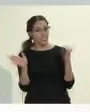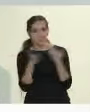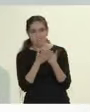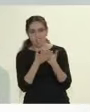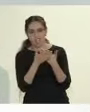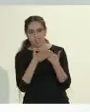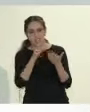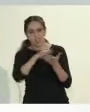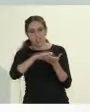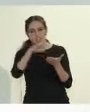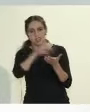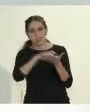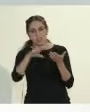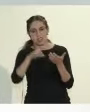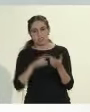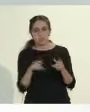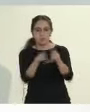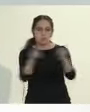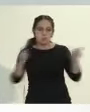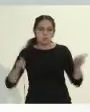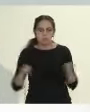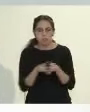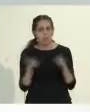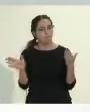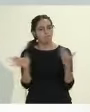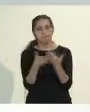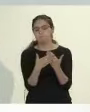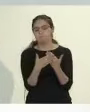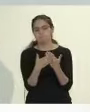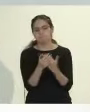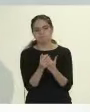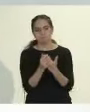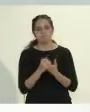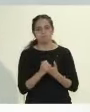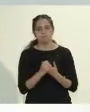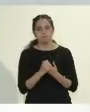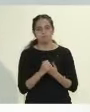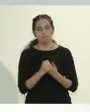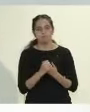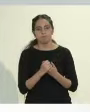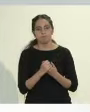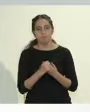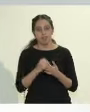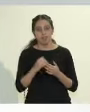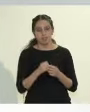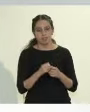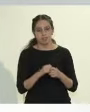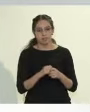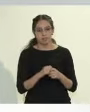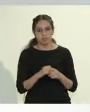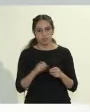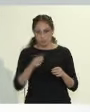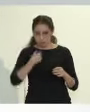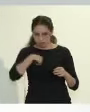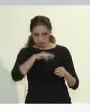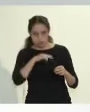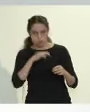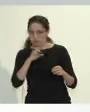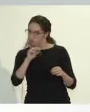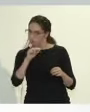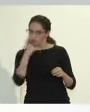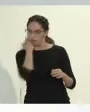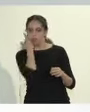se han cerrado en fin entonces si no queremos que se tomen medidas adicionales